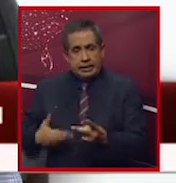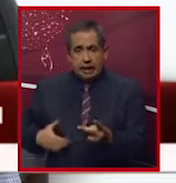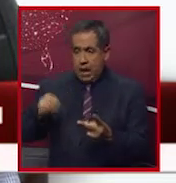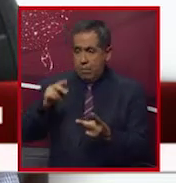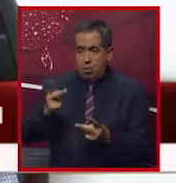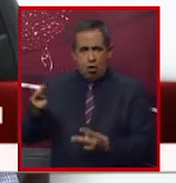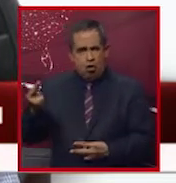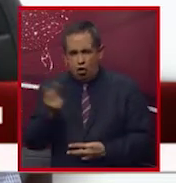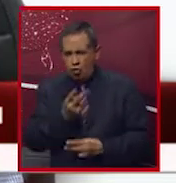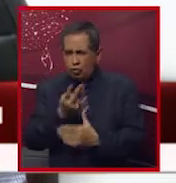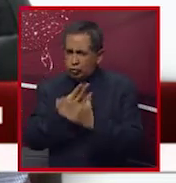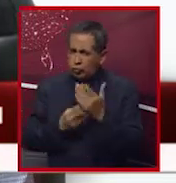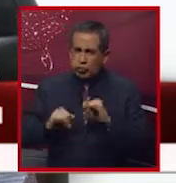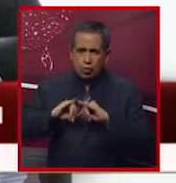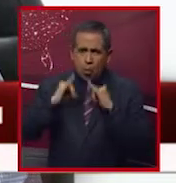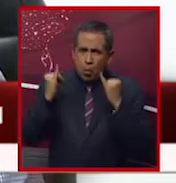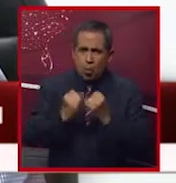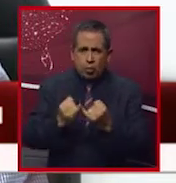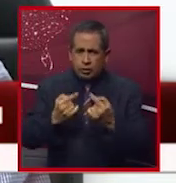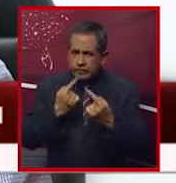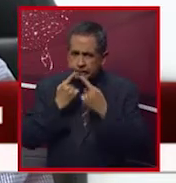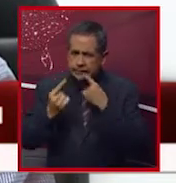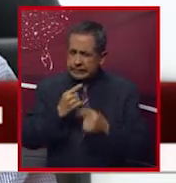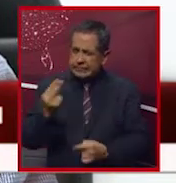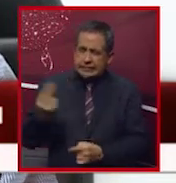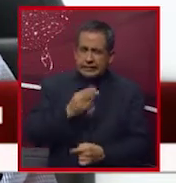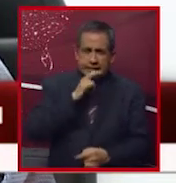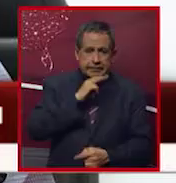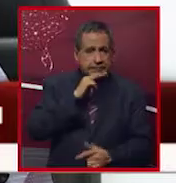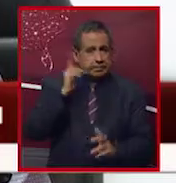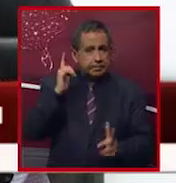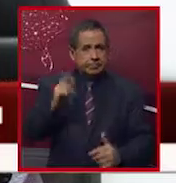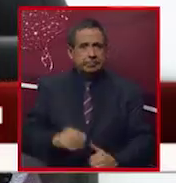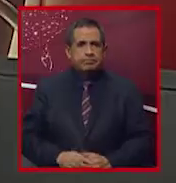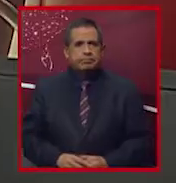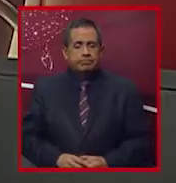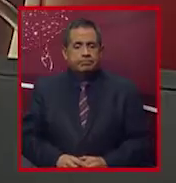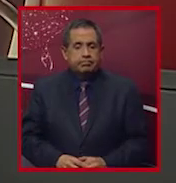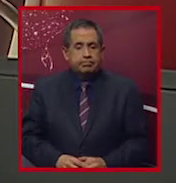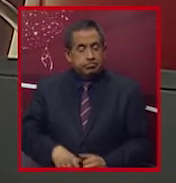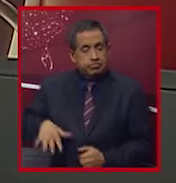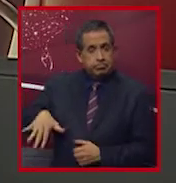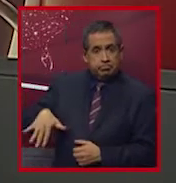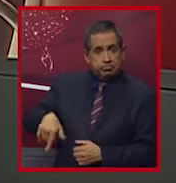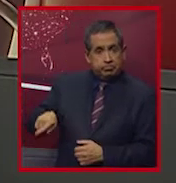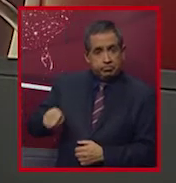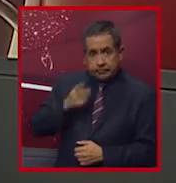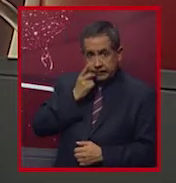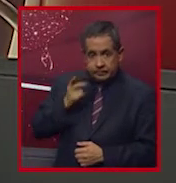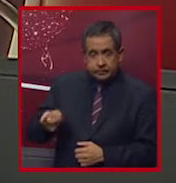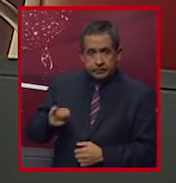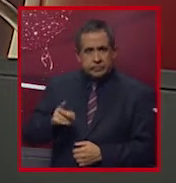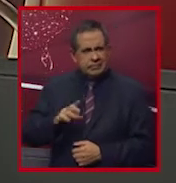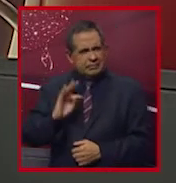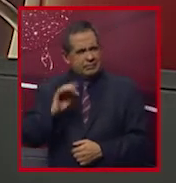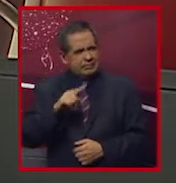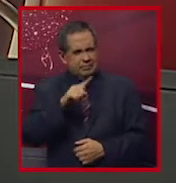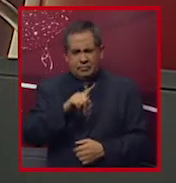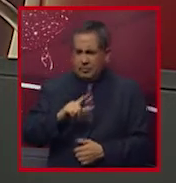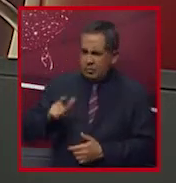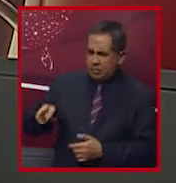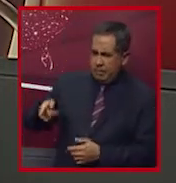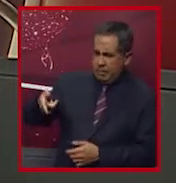La situación es muy difícil, muy complicada. El legislador señaló que establecer aranceles del 5